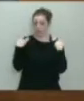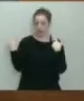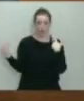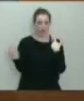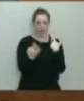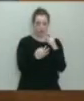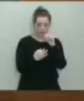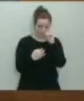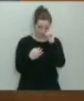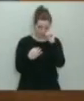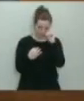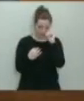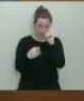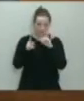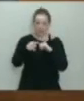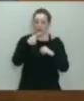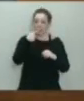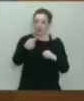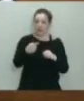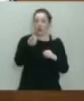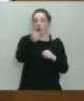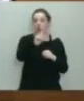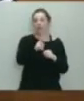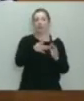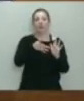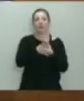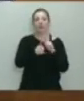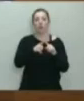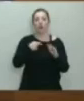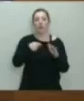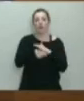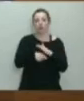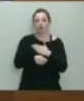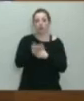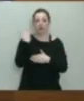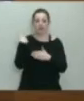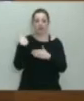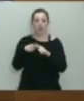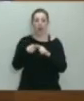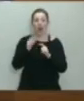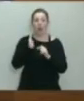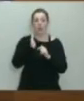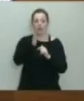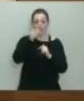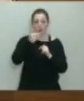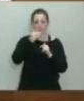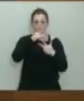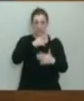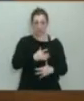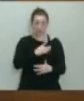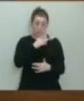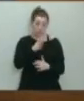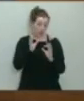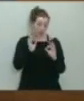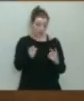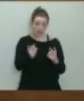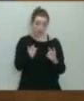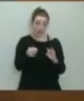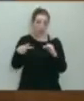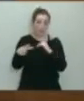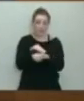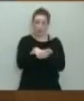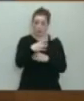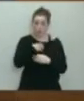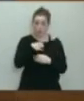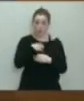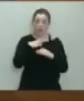responsabilidades. Y ya le digo, no se trata de que las inversiones del pasado no hipotequen el presente, porque eso es inevitable, aunque usted no lo quiera ver, es